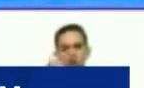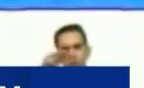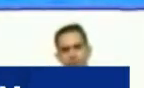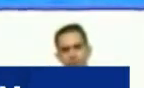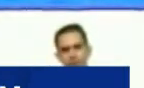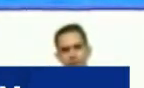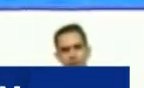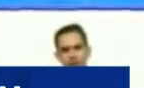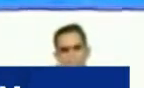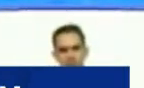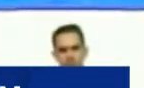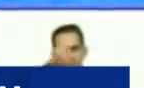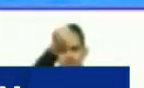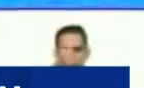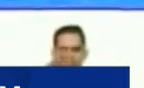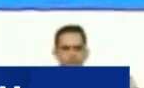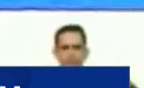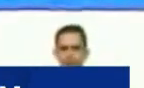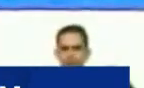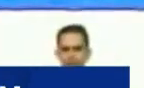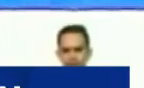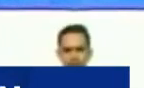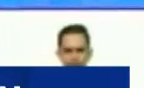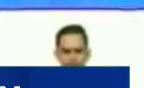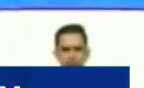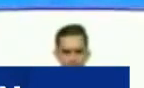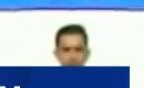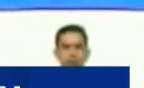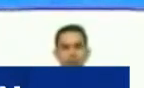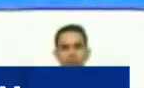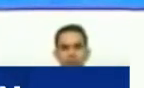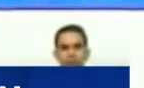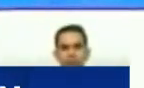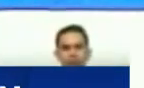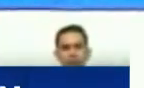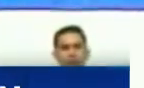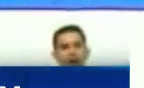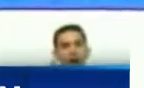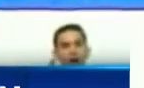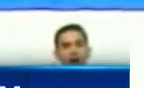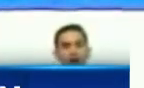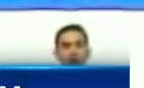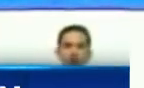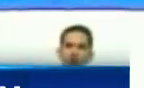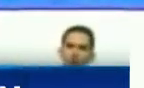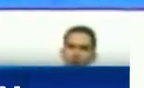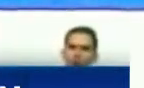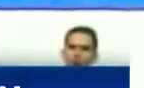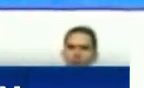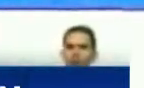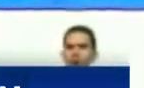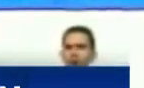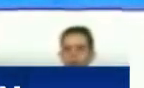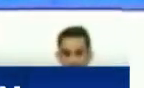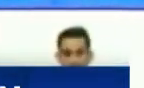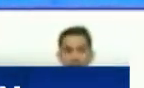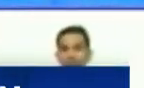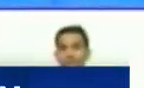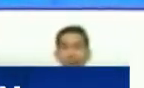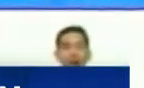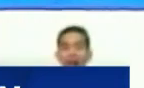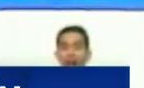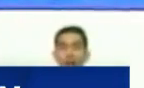Subsidiamos la energía eléctrica para los más pobres, el transporte y